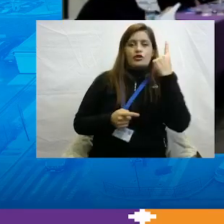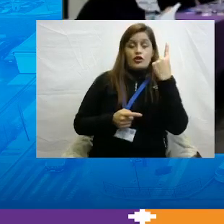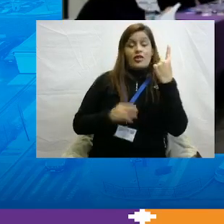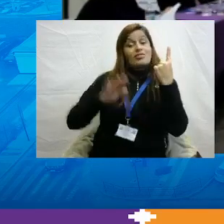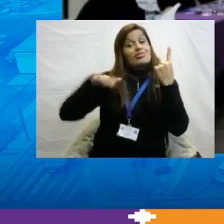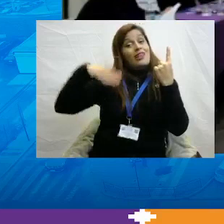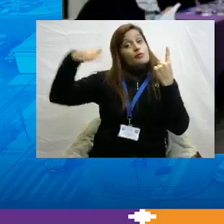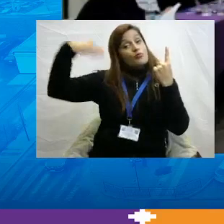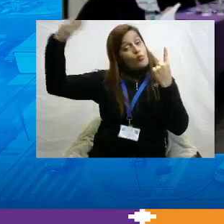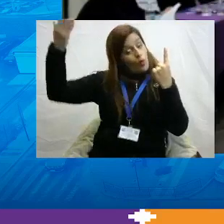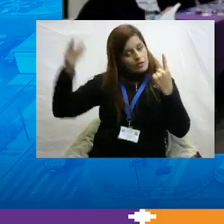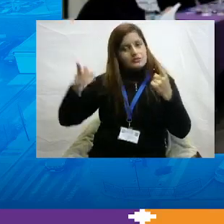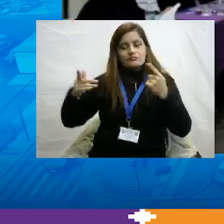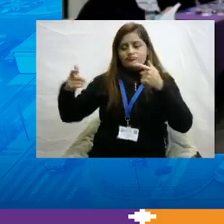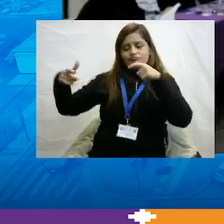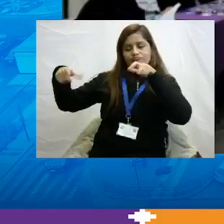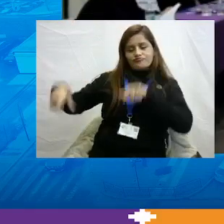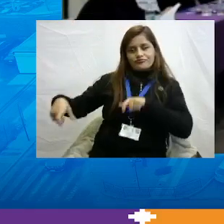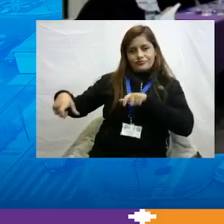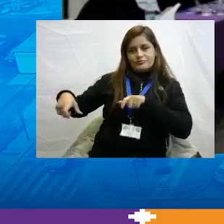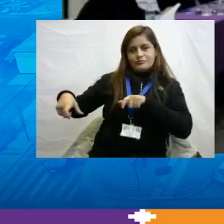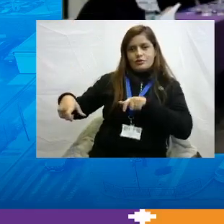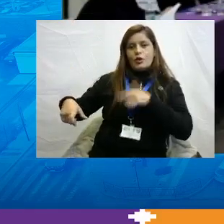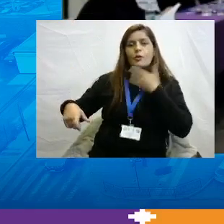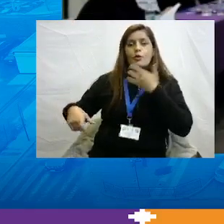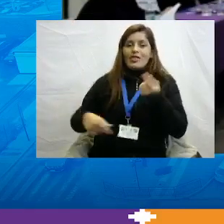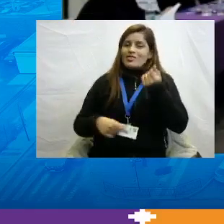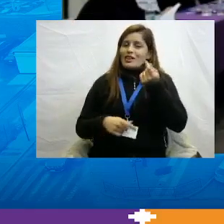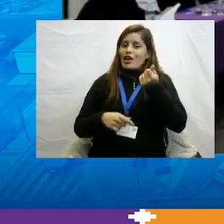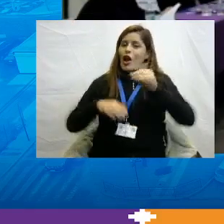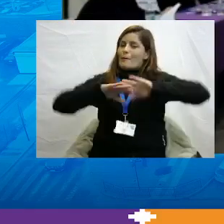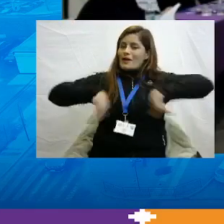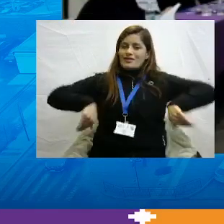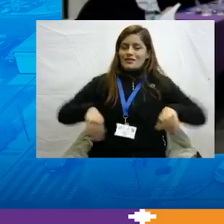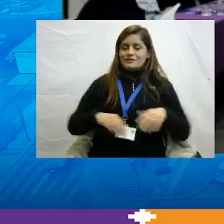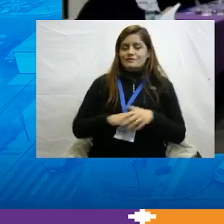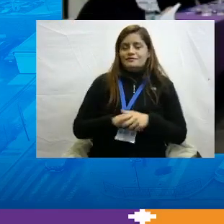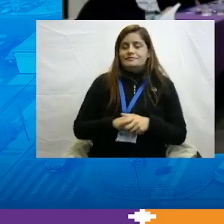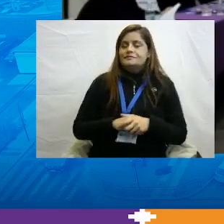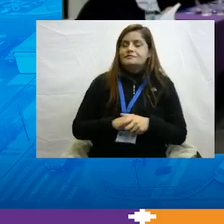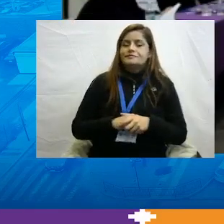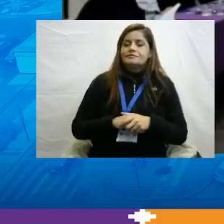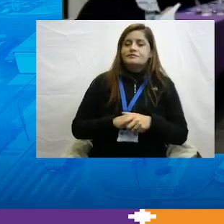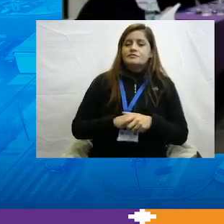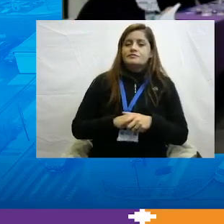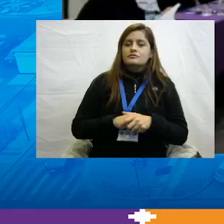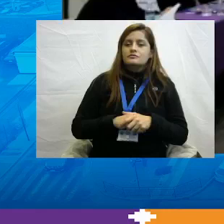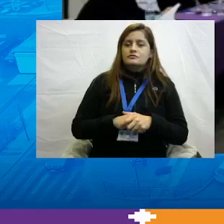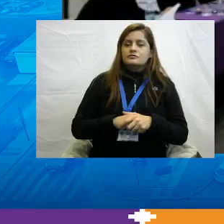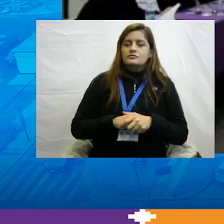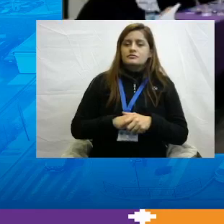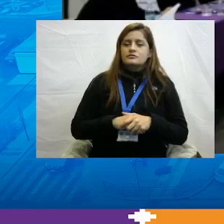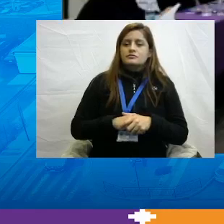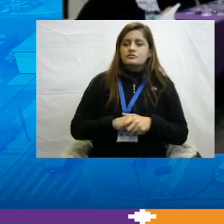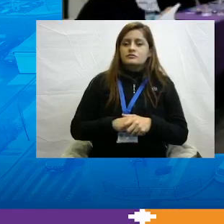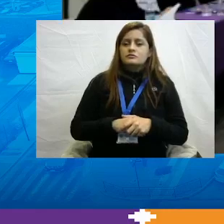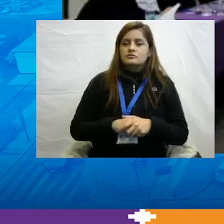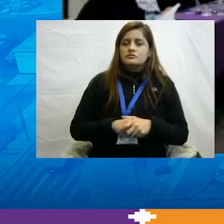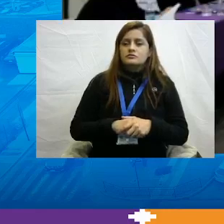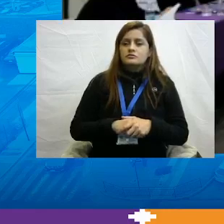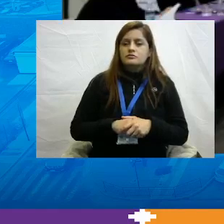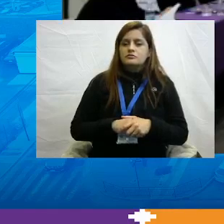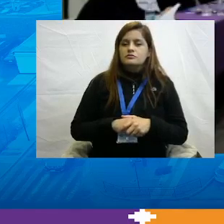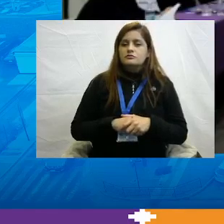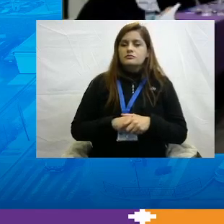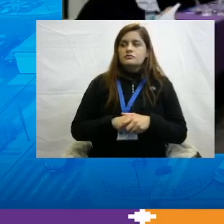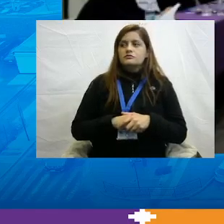segunda etapa trabajar con la multicancha porque son dos financiamientos distintos. Y en ese sentido, ¿el cierre perimetral separa entonces la sede de la cancha